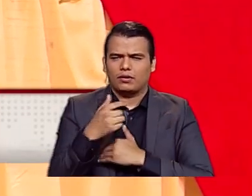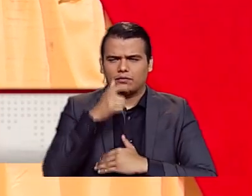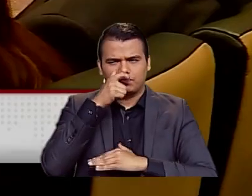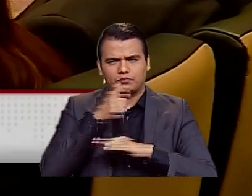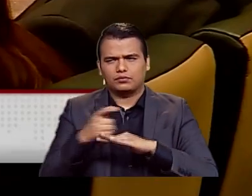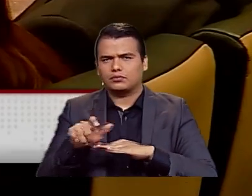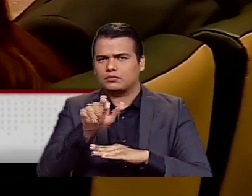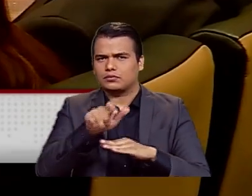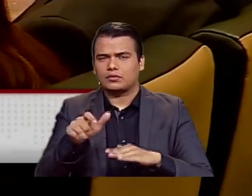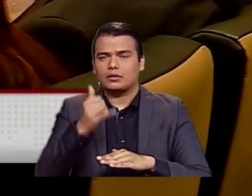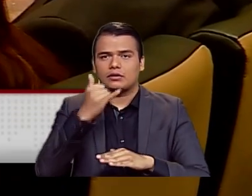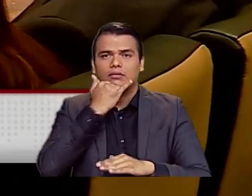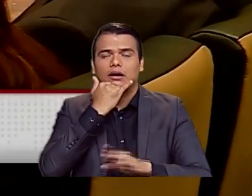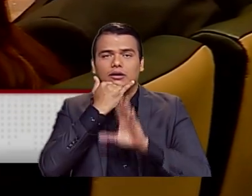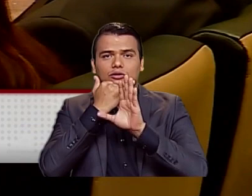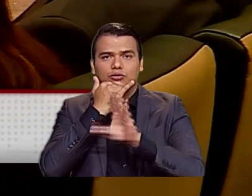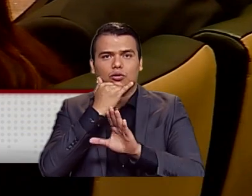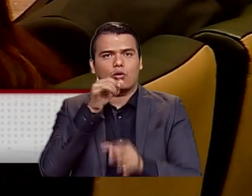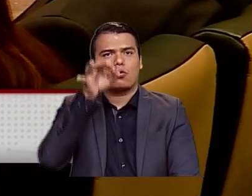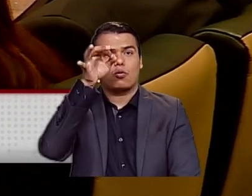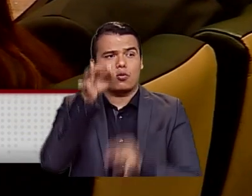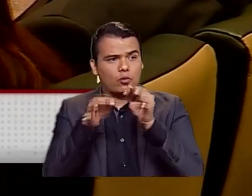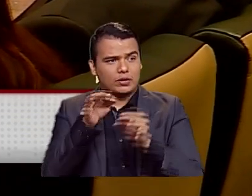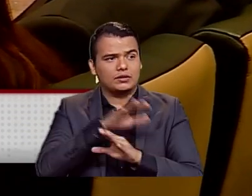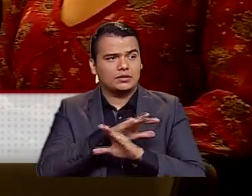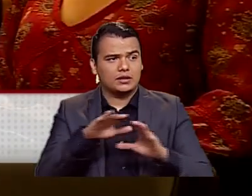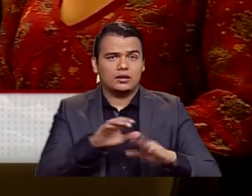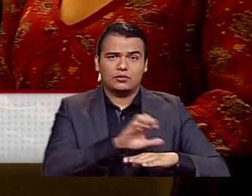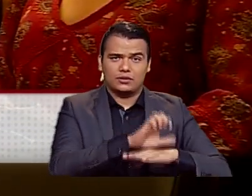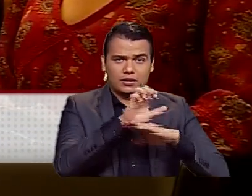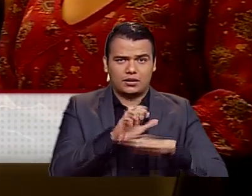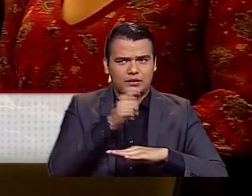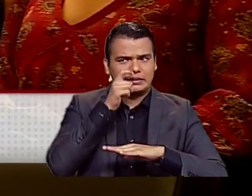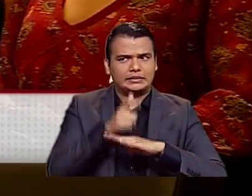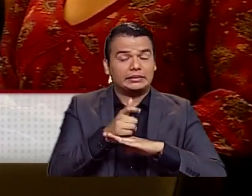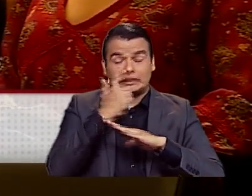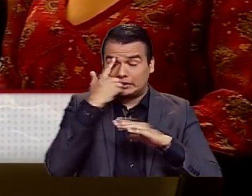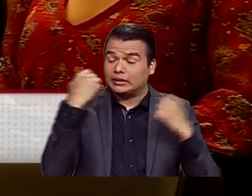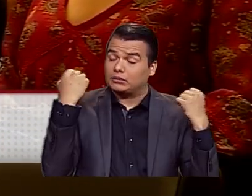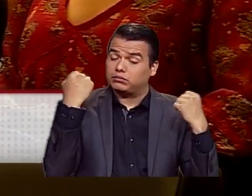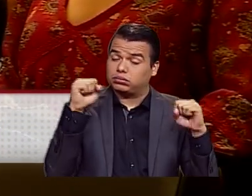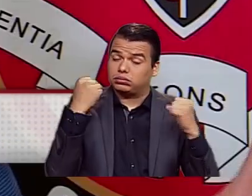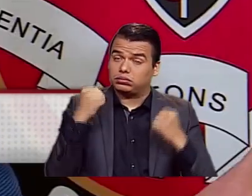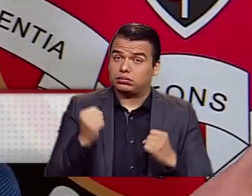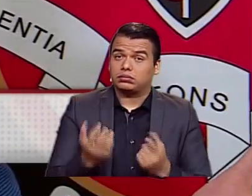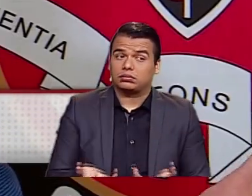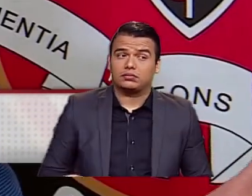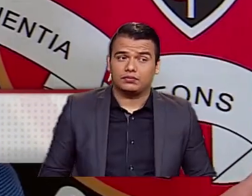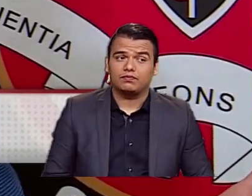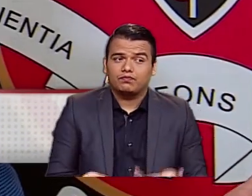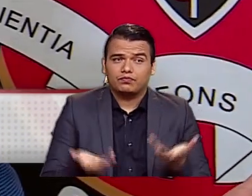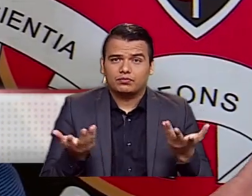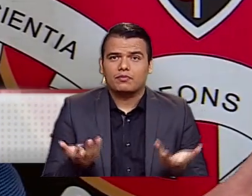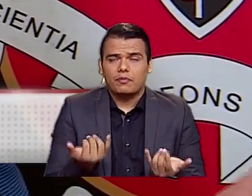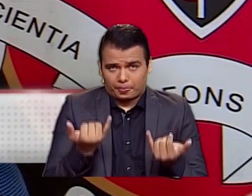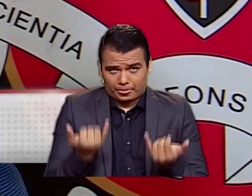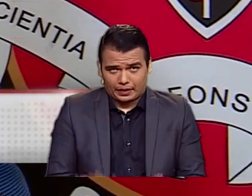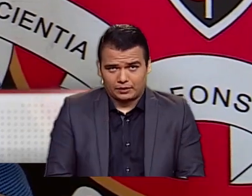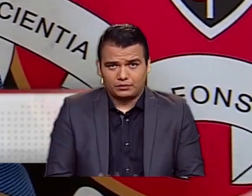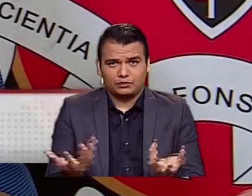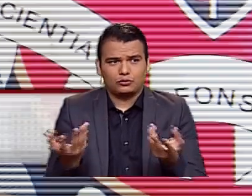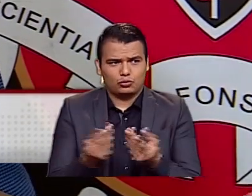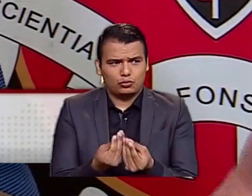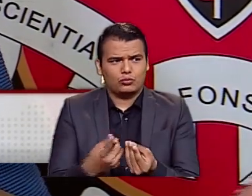quienes administran justicia preocupa a los entes que ejercen control sobre los funcionarios públicos. Hemos visto el caso de